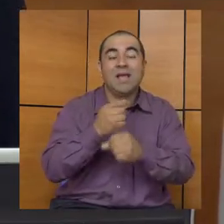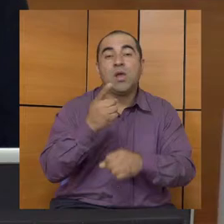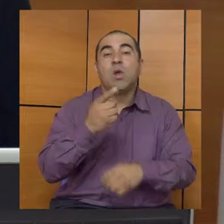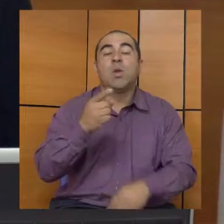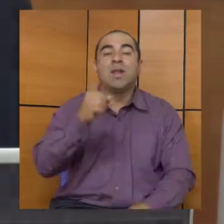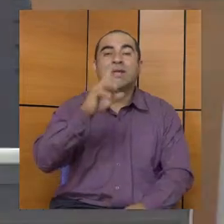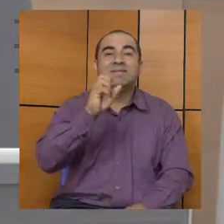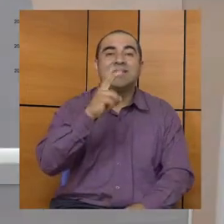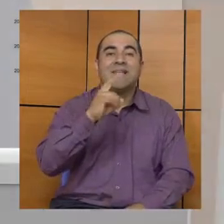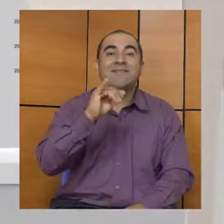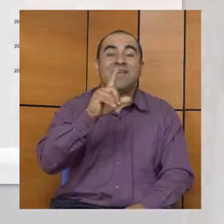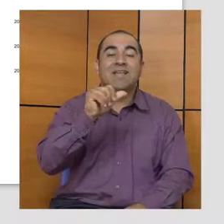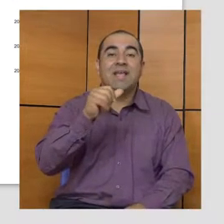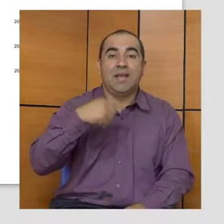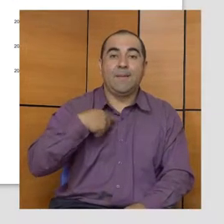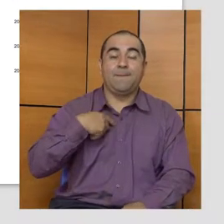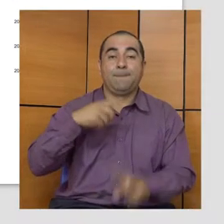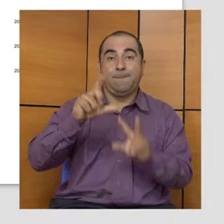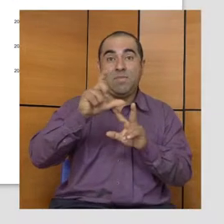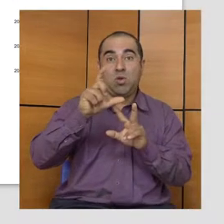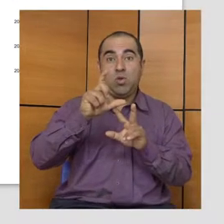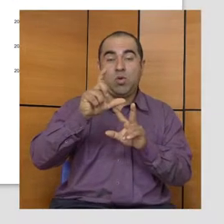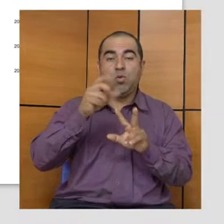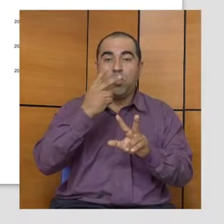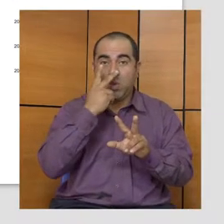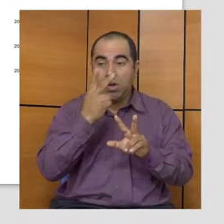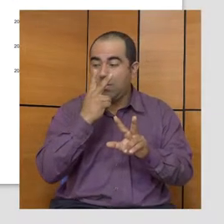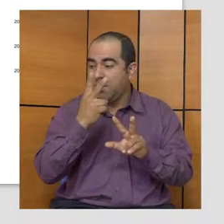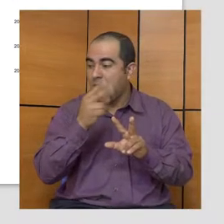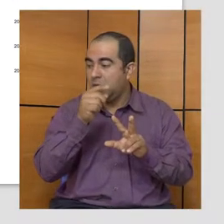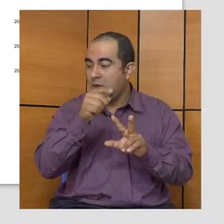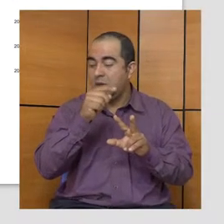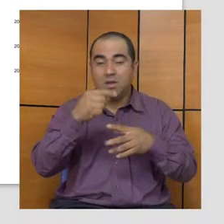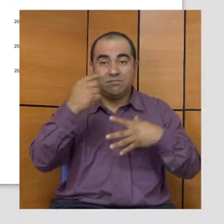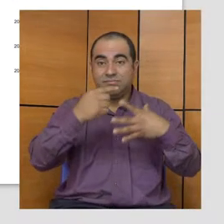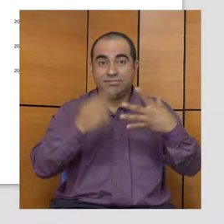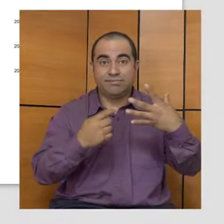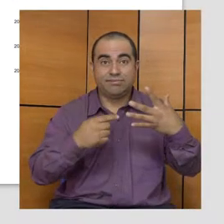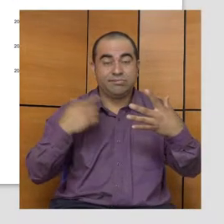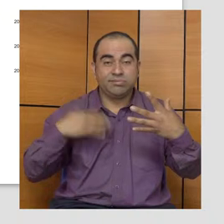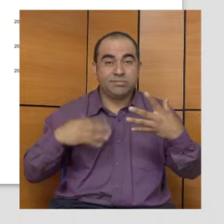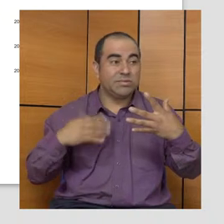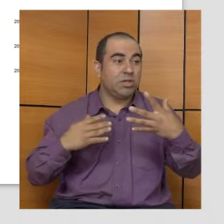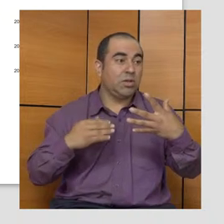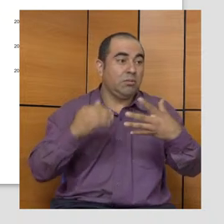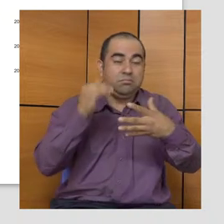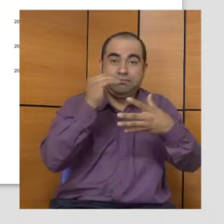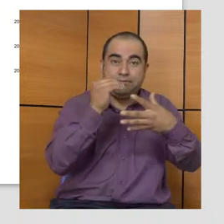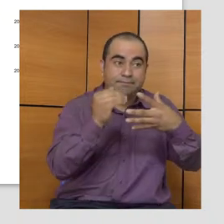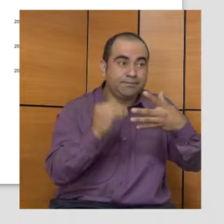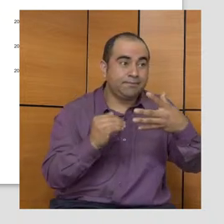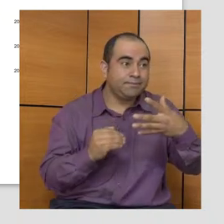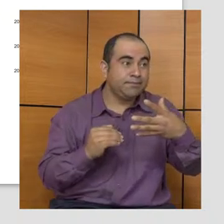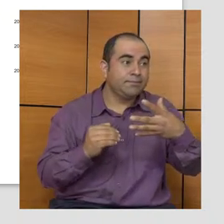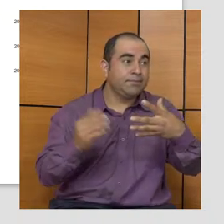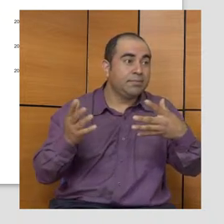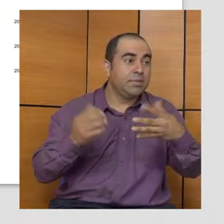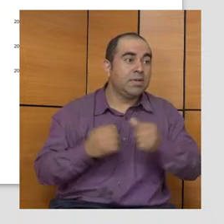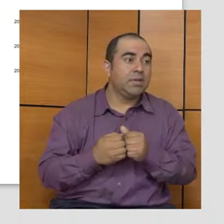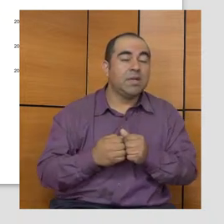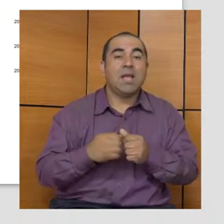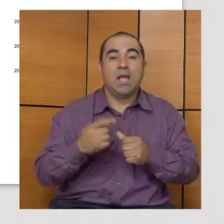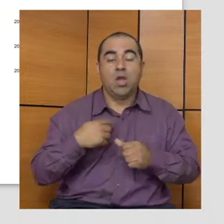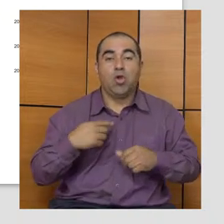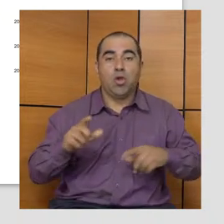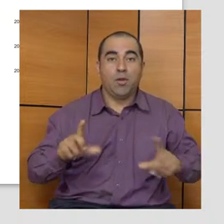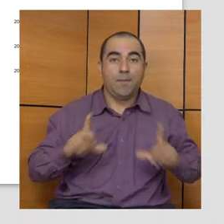Mi currículum, como podéis ver, está presente en los principales portales de currículum